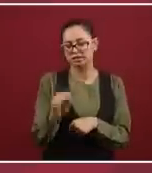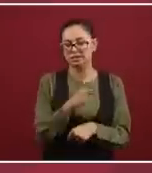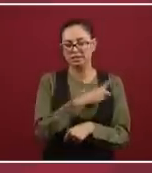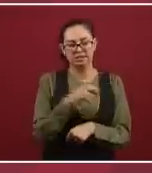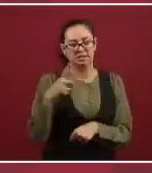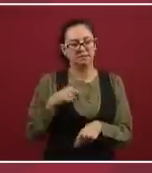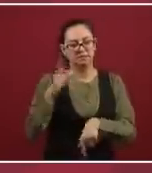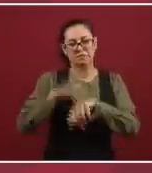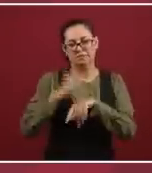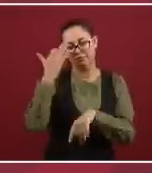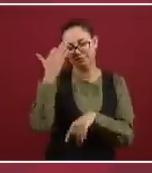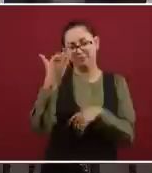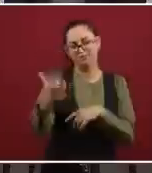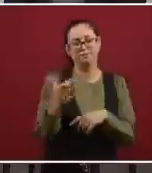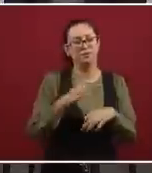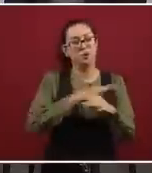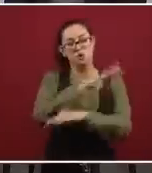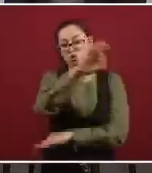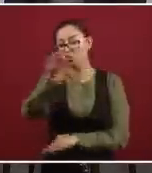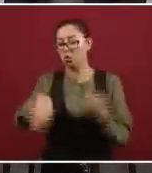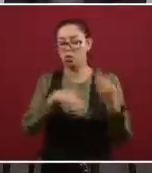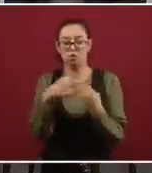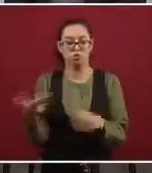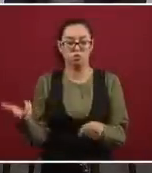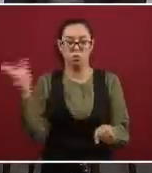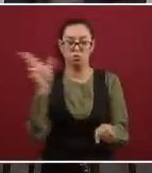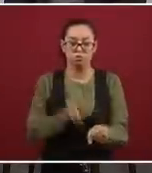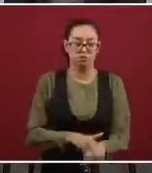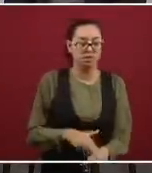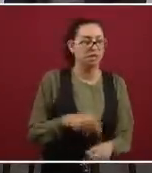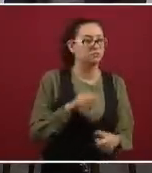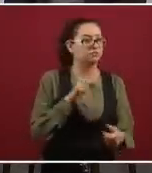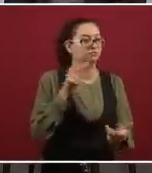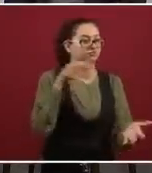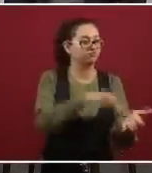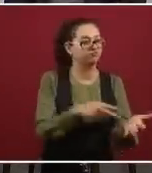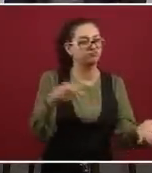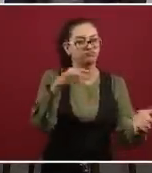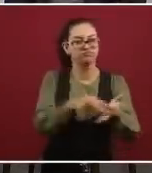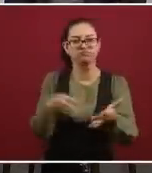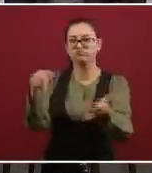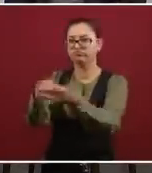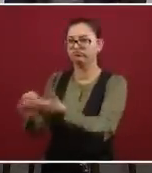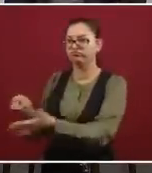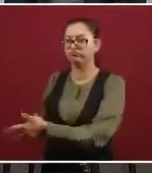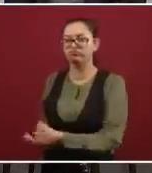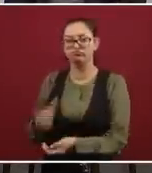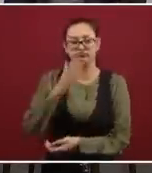para terminar con todos los hospitales, nos va a quedar pendiente